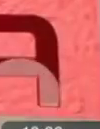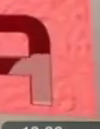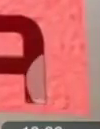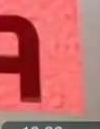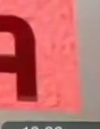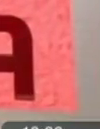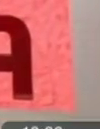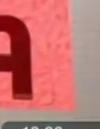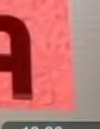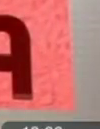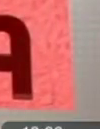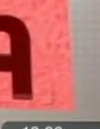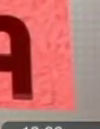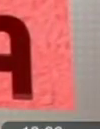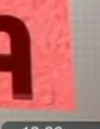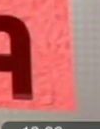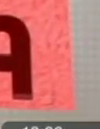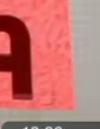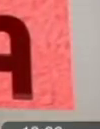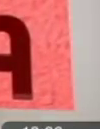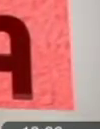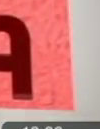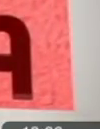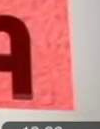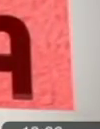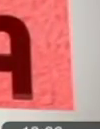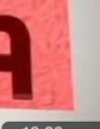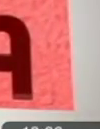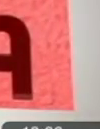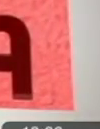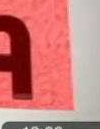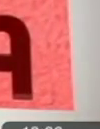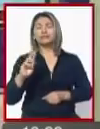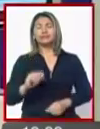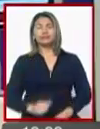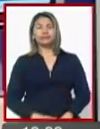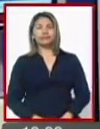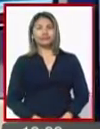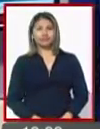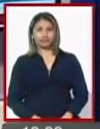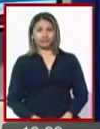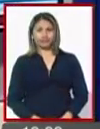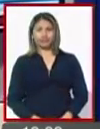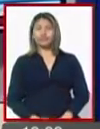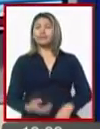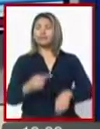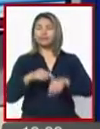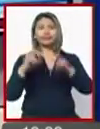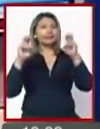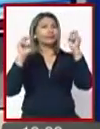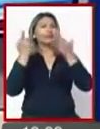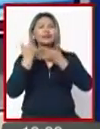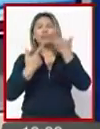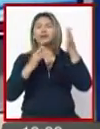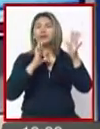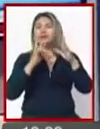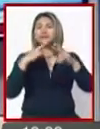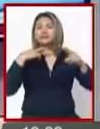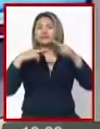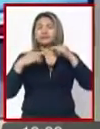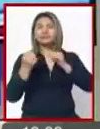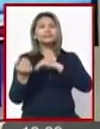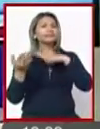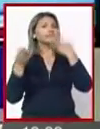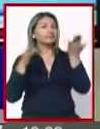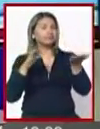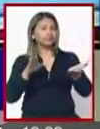Y Y en este mismo tema, ¿cómo recibieron la noticia